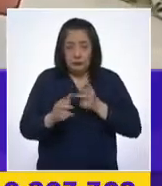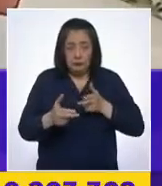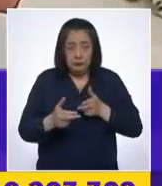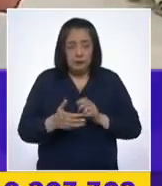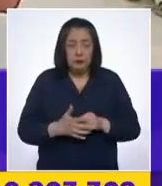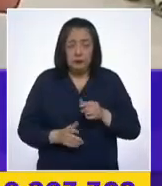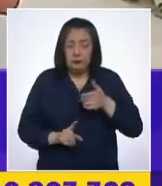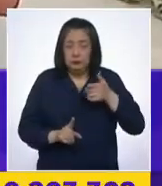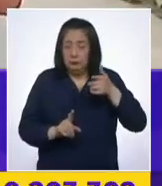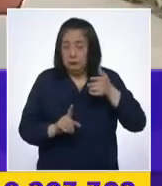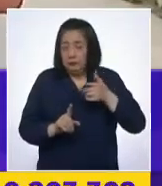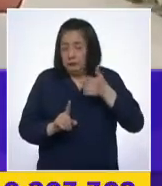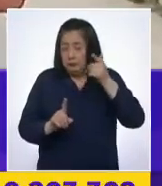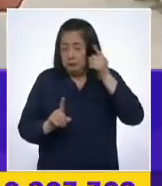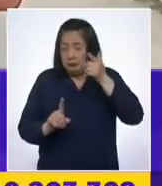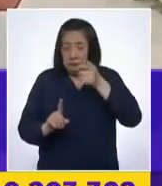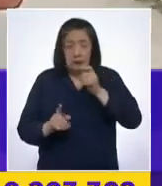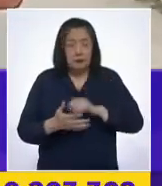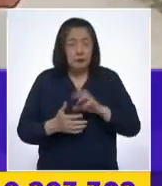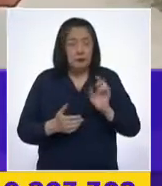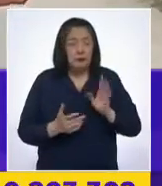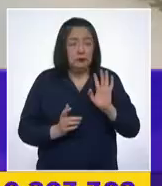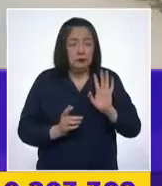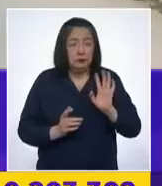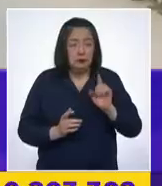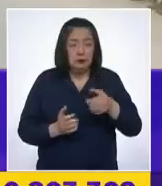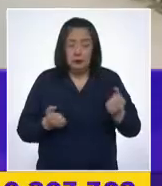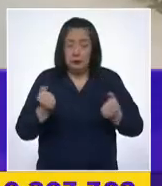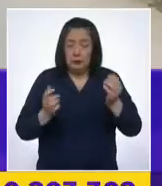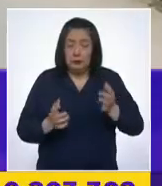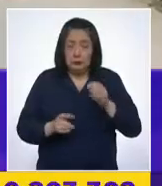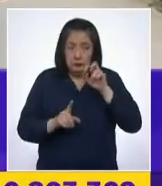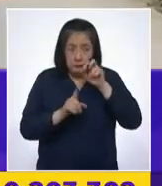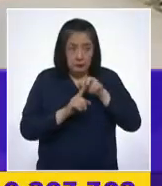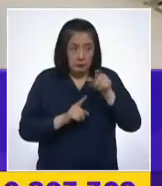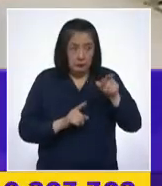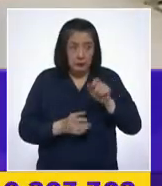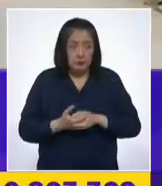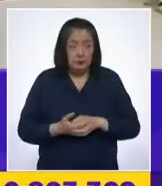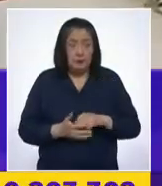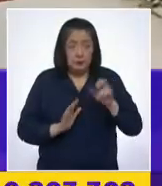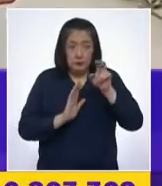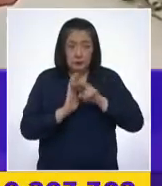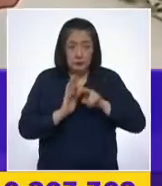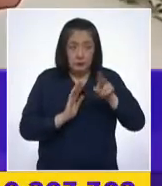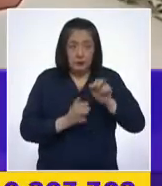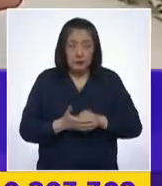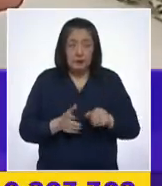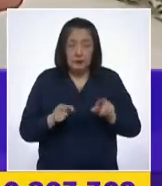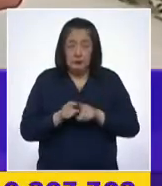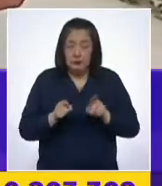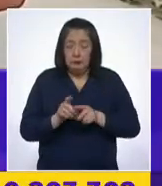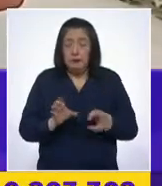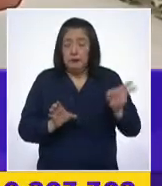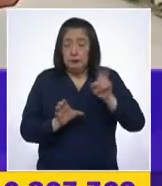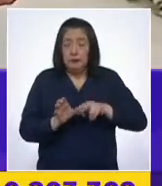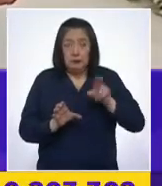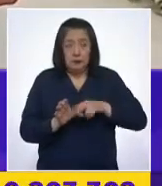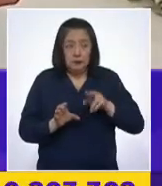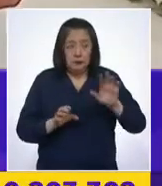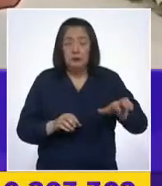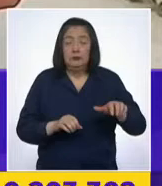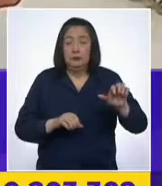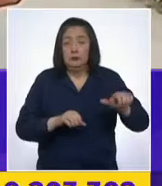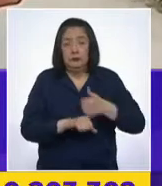¿no? Y a punta de disparos logran reducir a este chofer, como podemos ver en los videos. Ahí también viajaban los